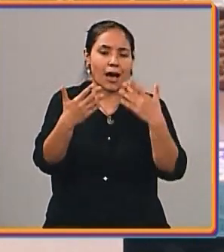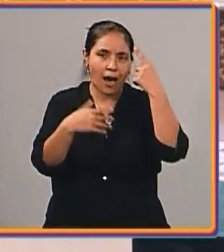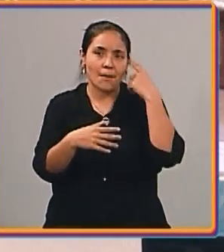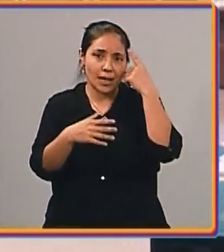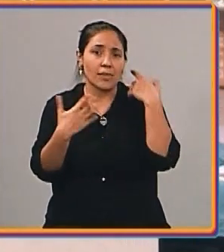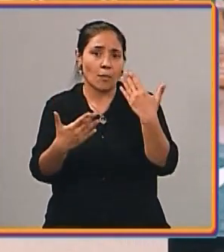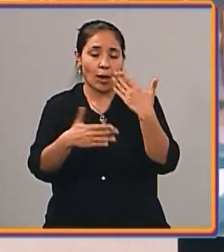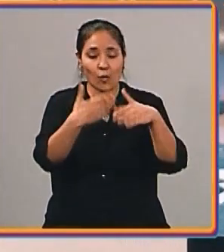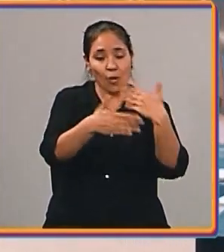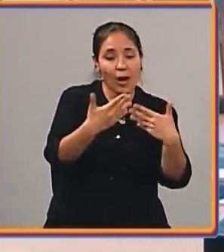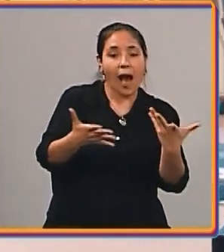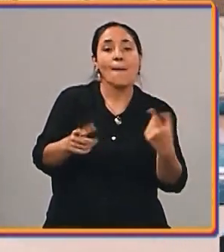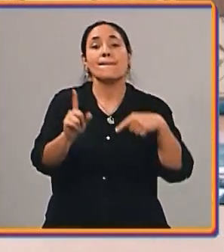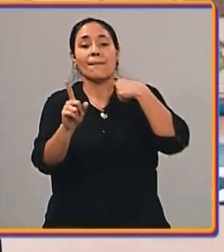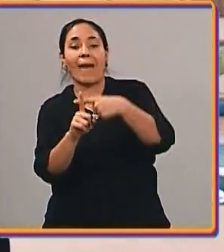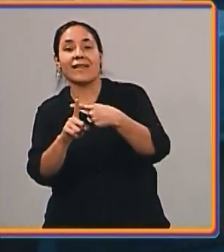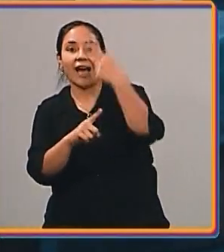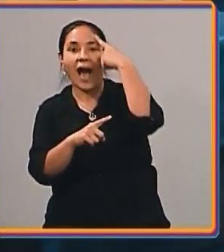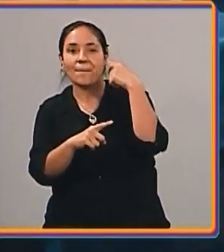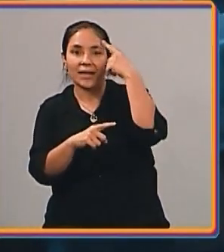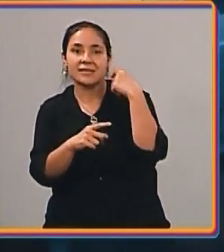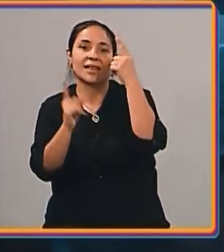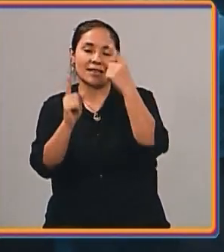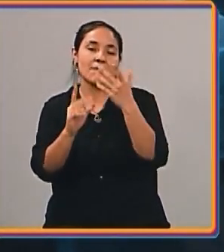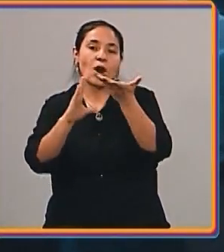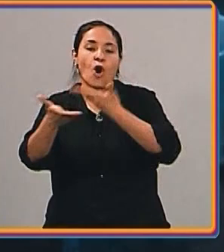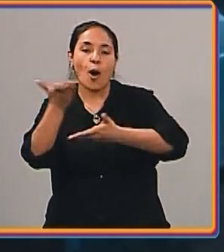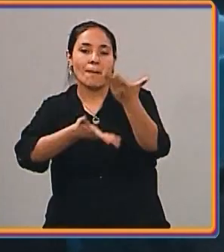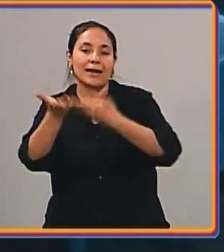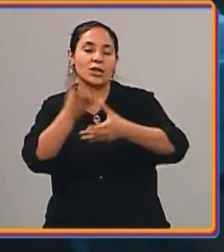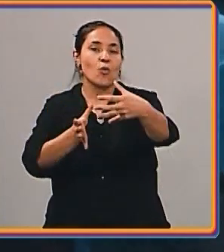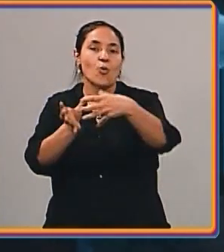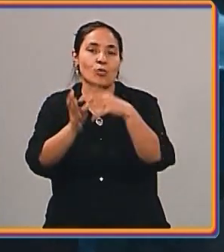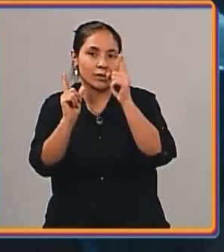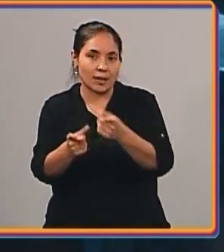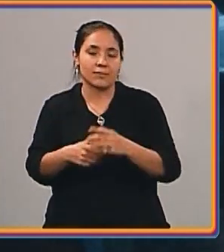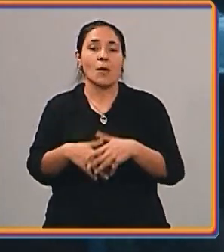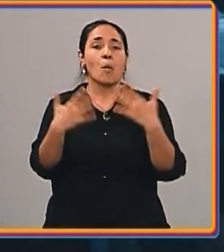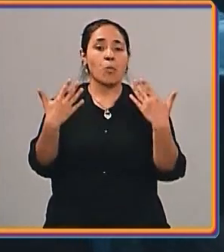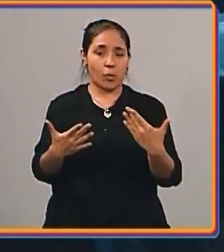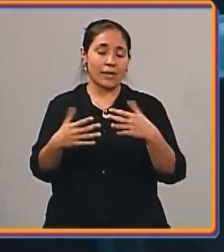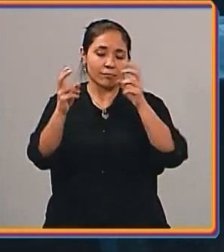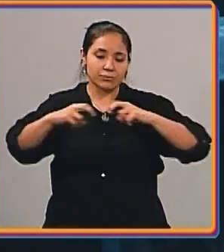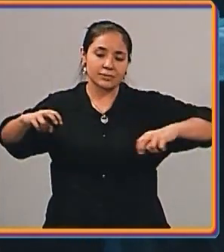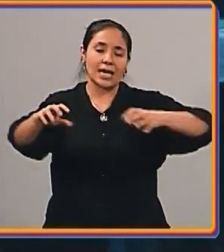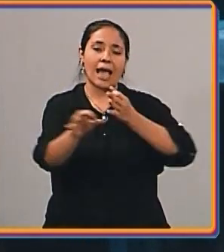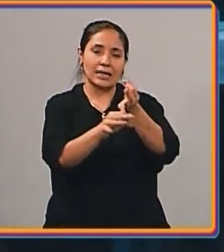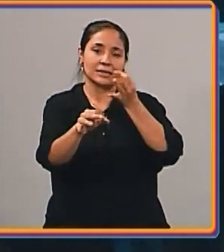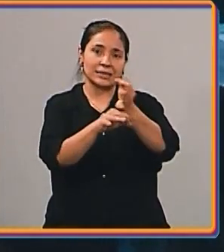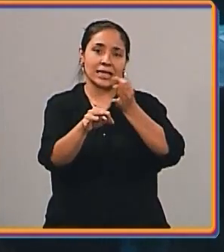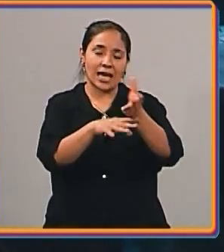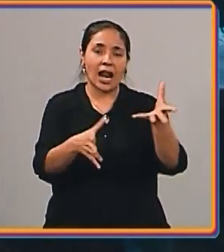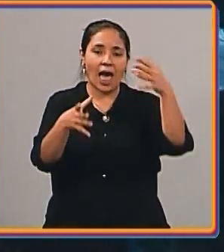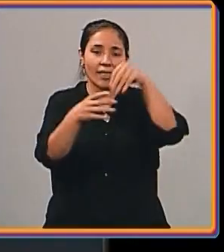que desarrollamos capacidades individuales y grupales. Por eso, son una gran herramienta al momento de enseñar algún tipo de